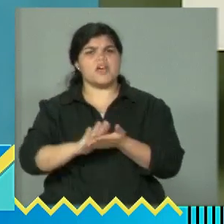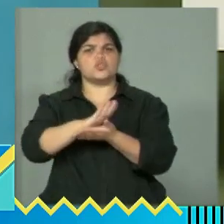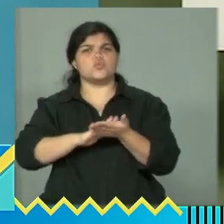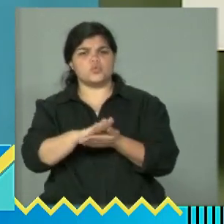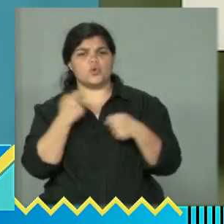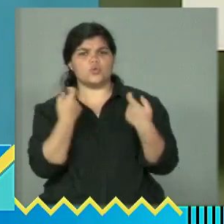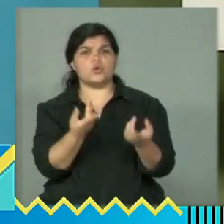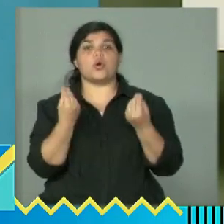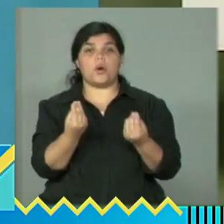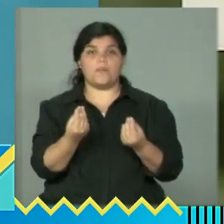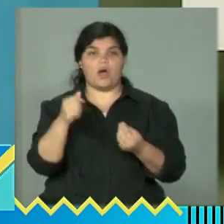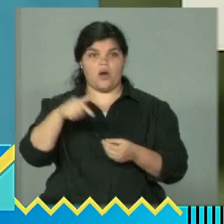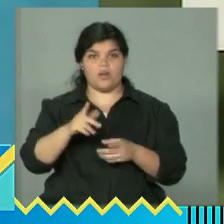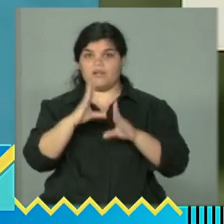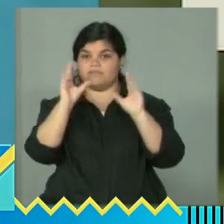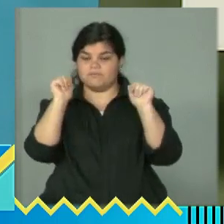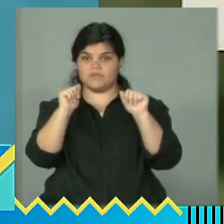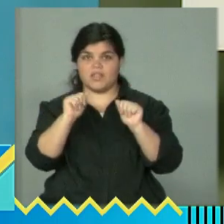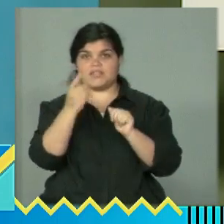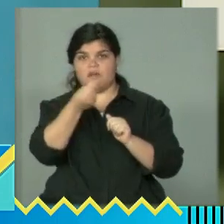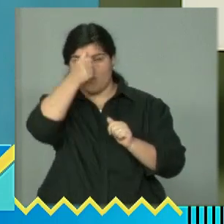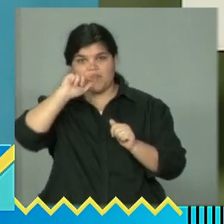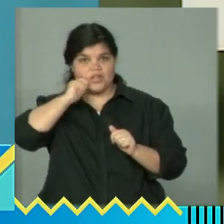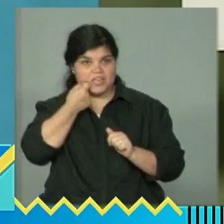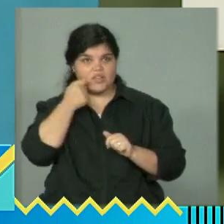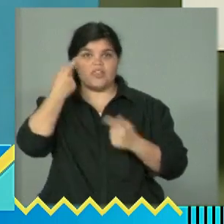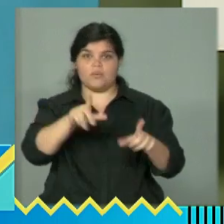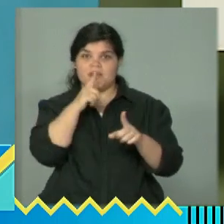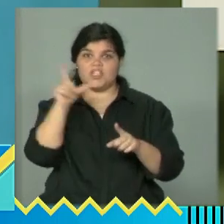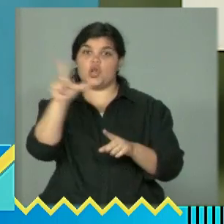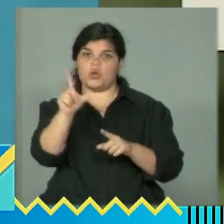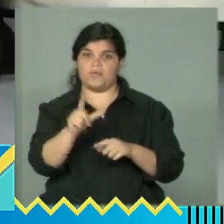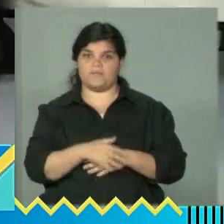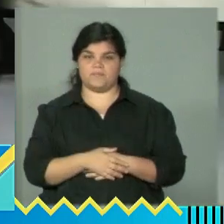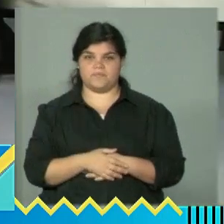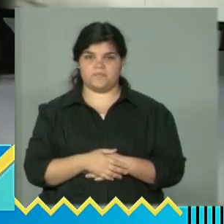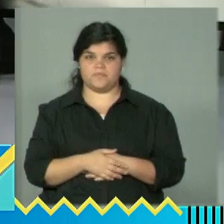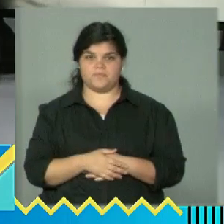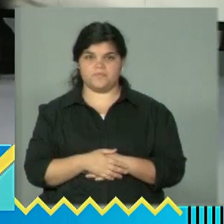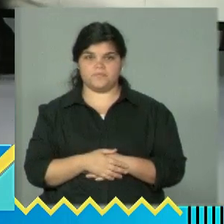aportamos soluciones. Nos vamos, buen fin de semana, y Distintos Parecidos vuelve el lunes. Chau, chau.